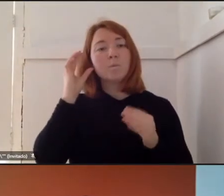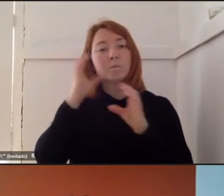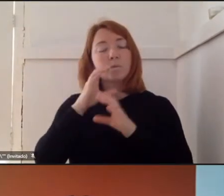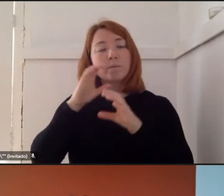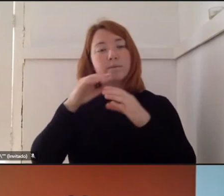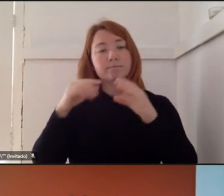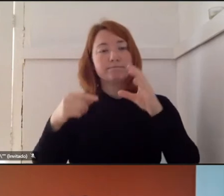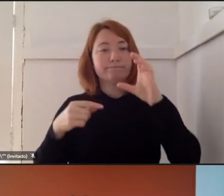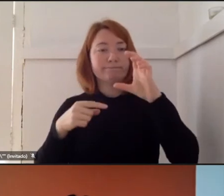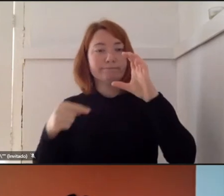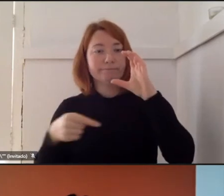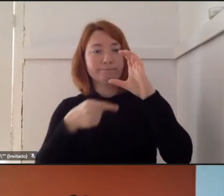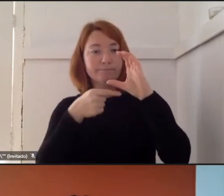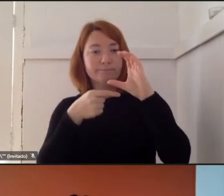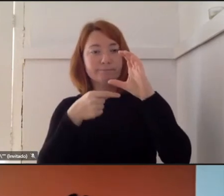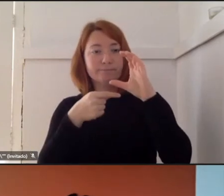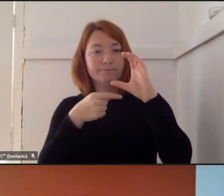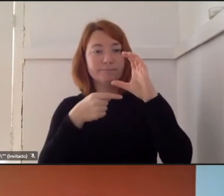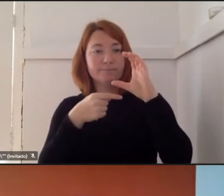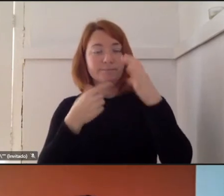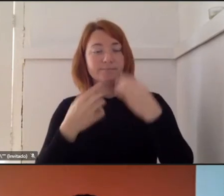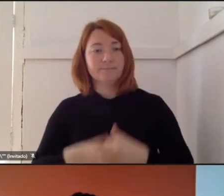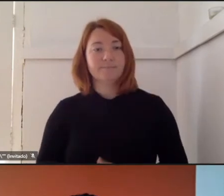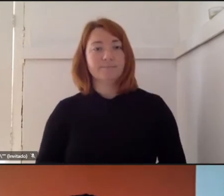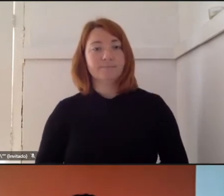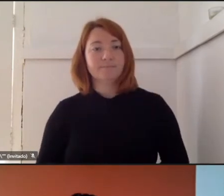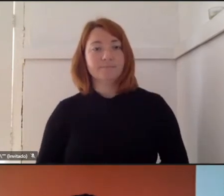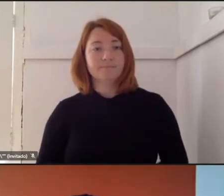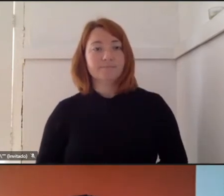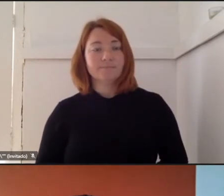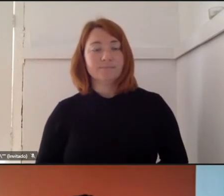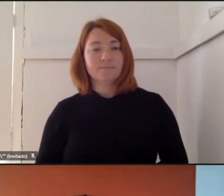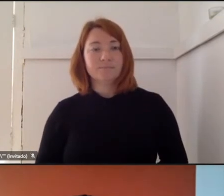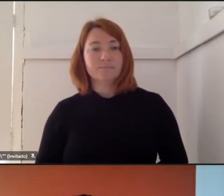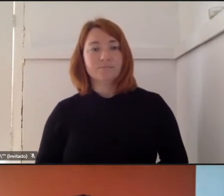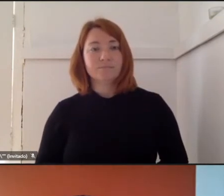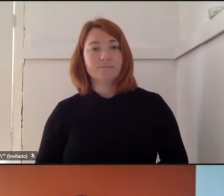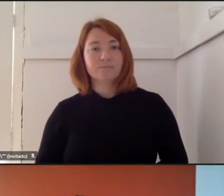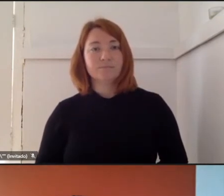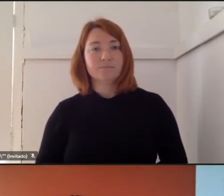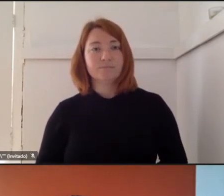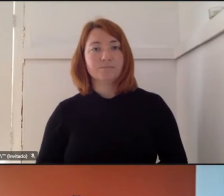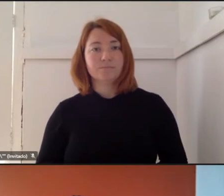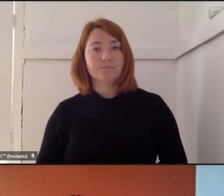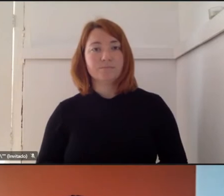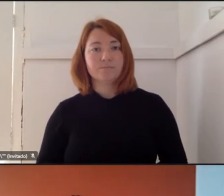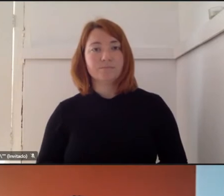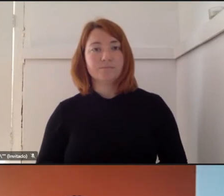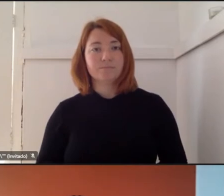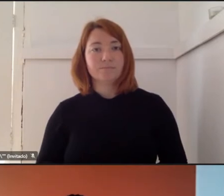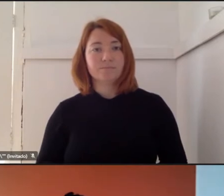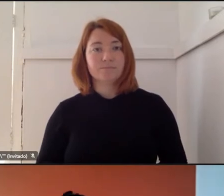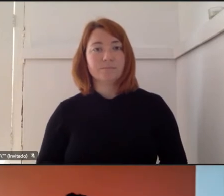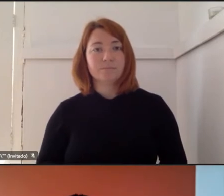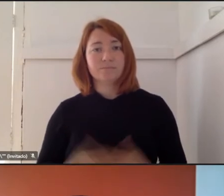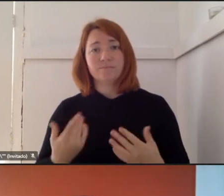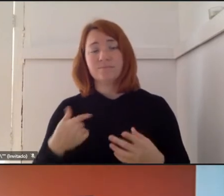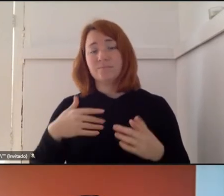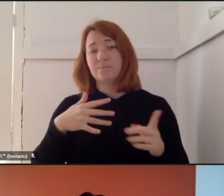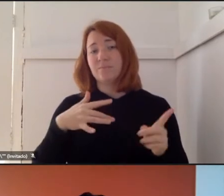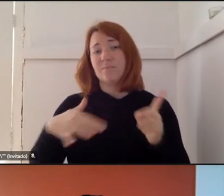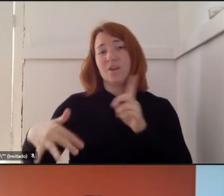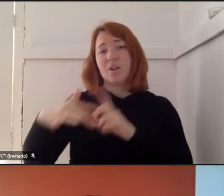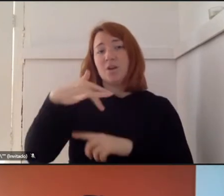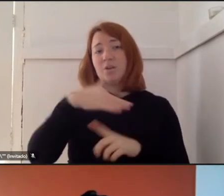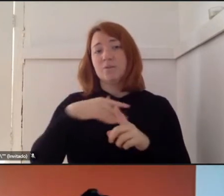lo que pienso es que la física está en todo. Entonces, todos los contextos son sensibles al género, porque la